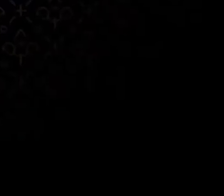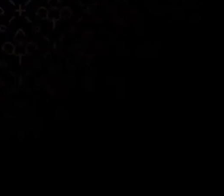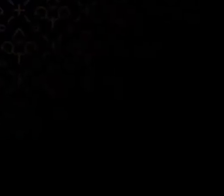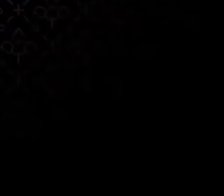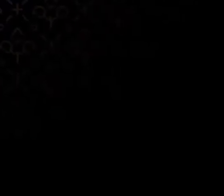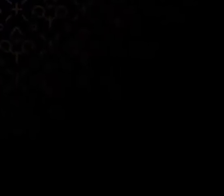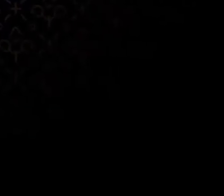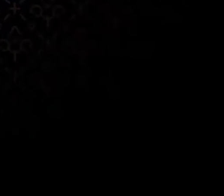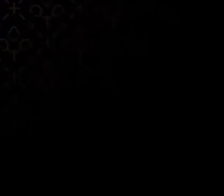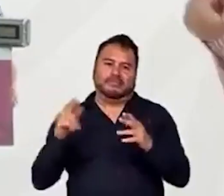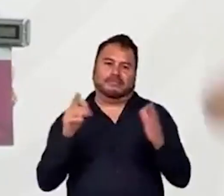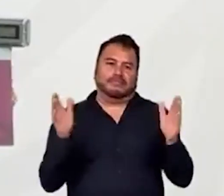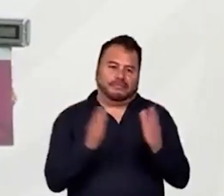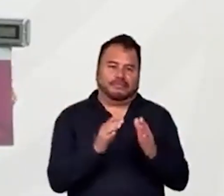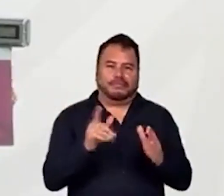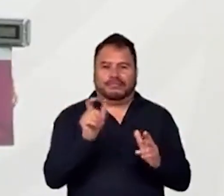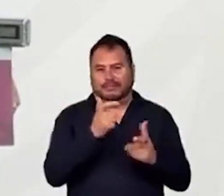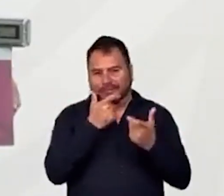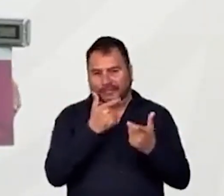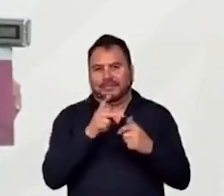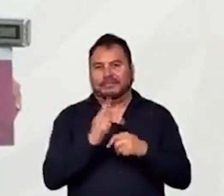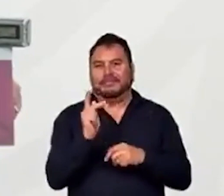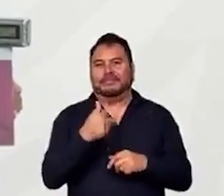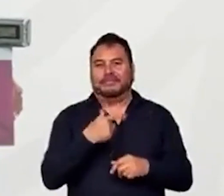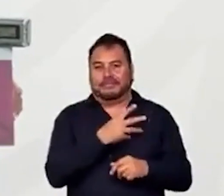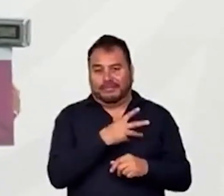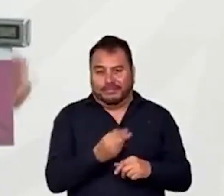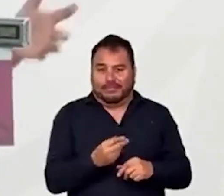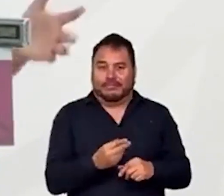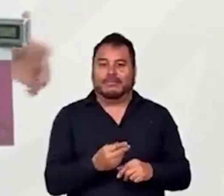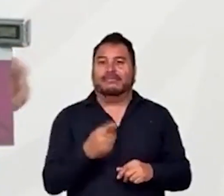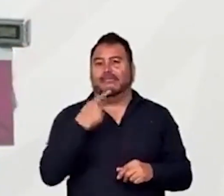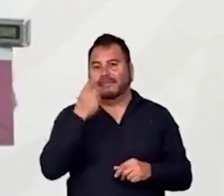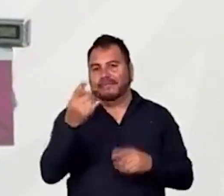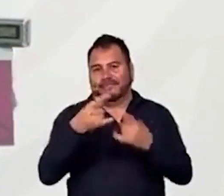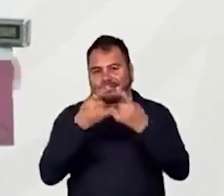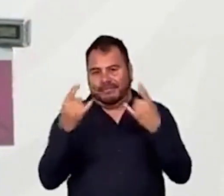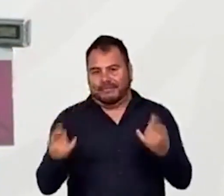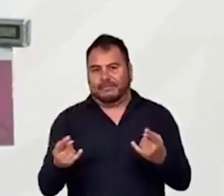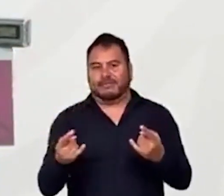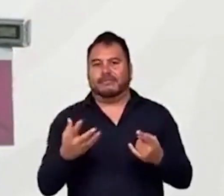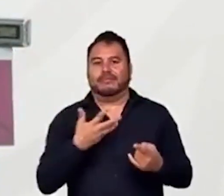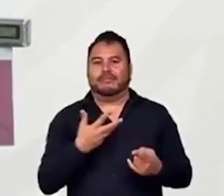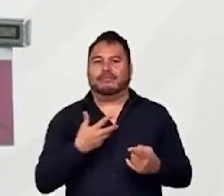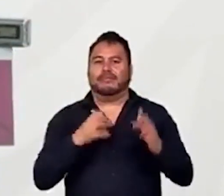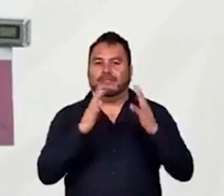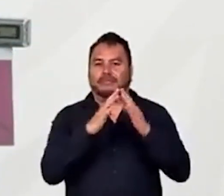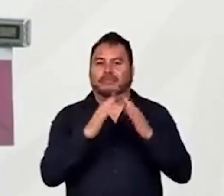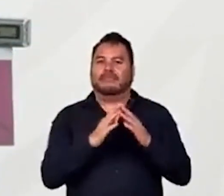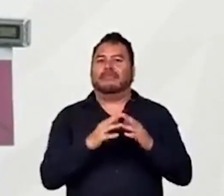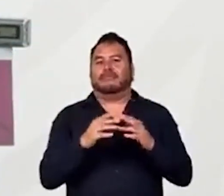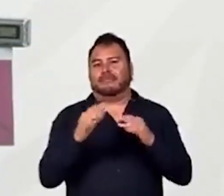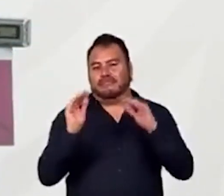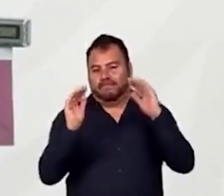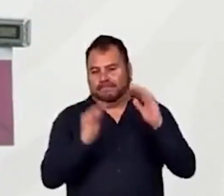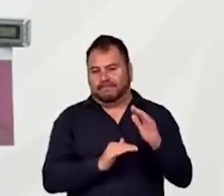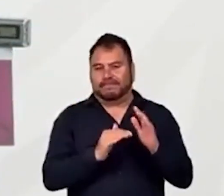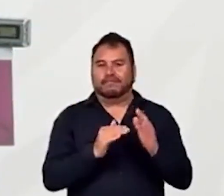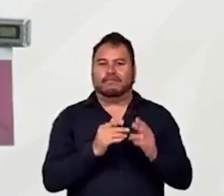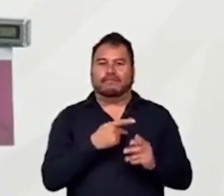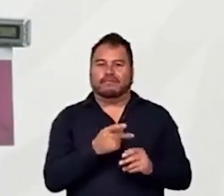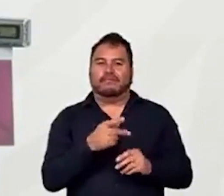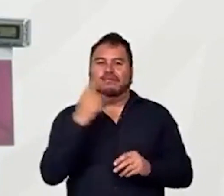Ahora tendrán que conseguir. A mi hijo le inventé la historia de que teníamos que irnos a una casa más modesta y que él va a poder ser como un